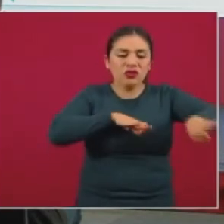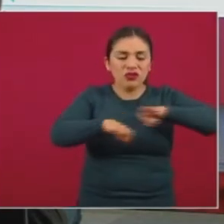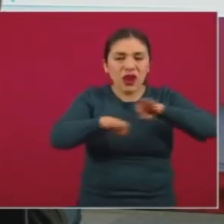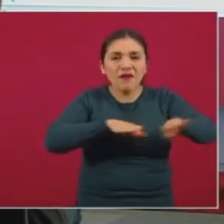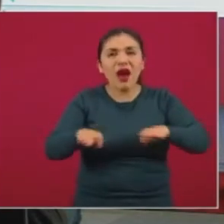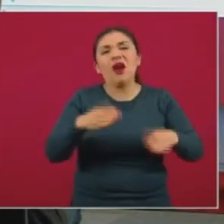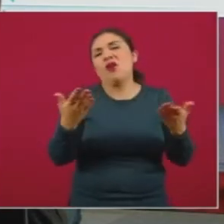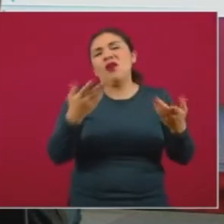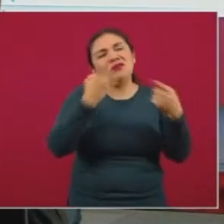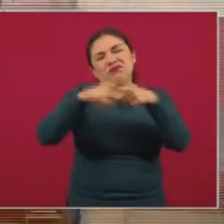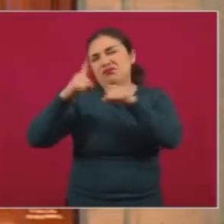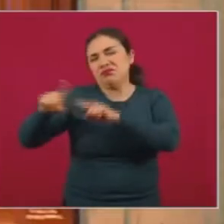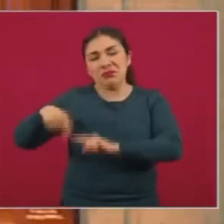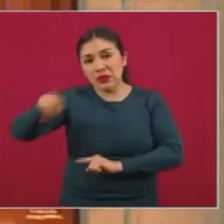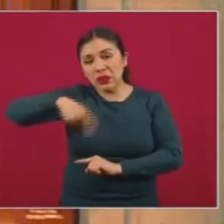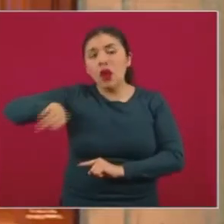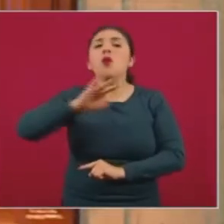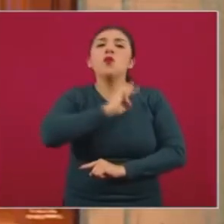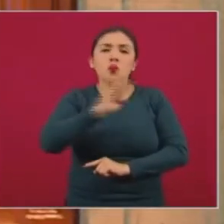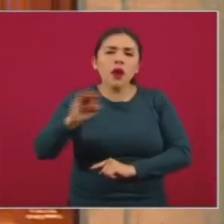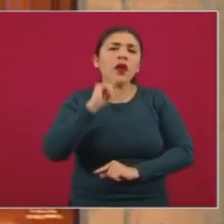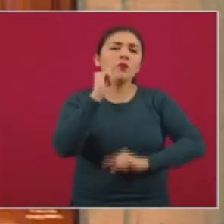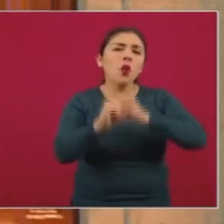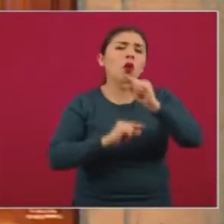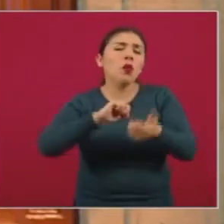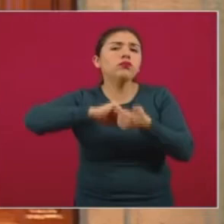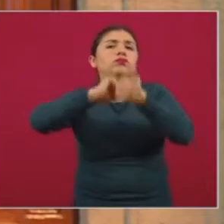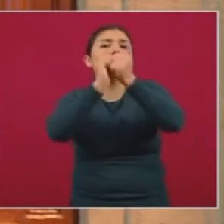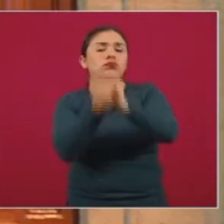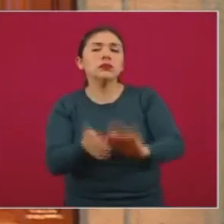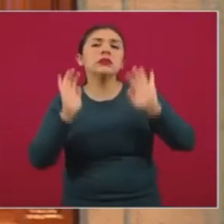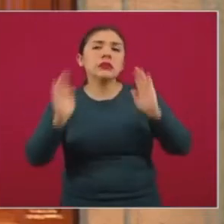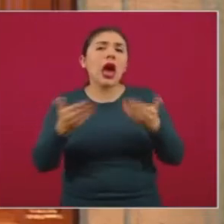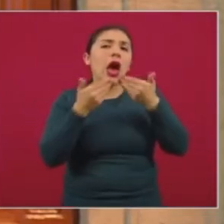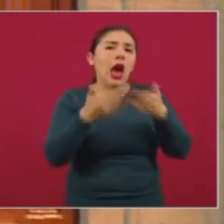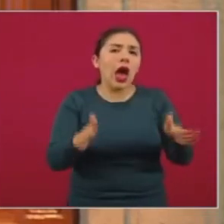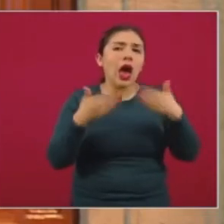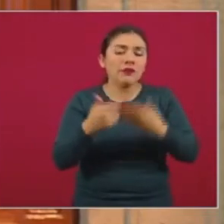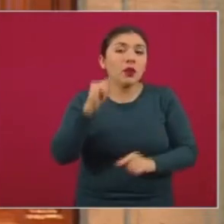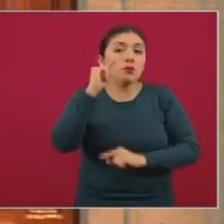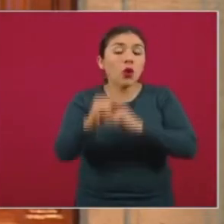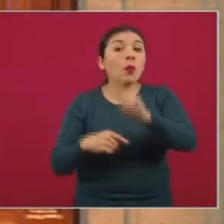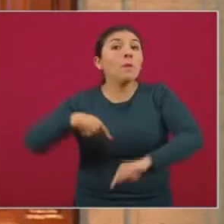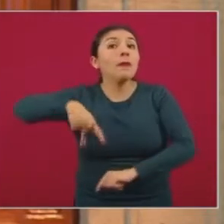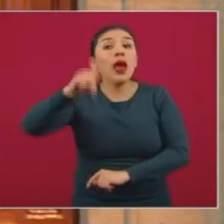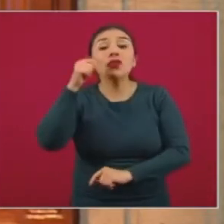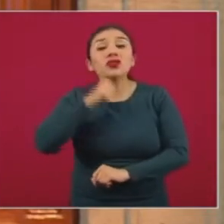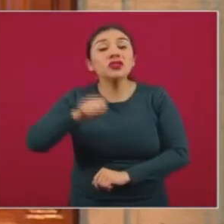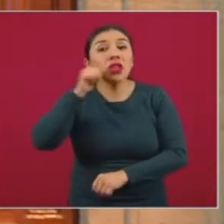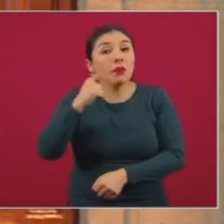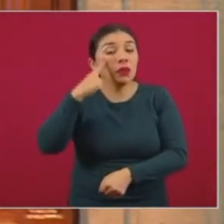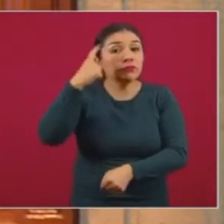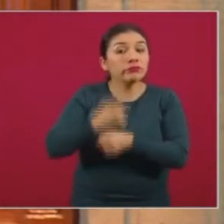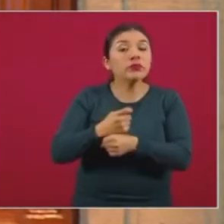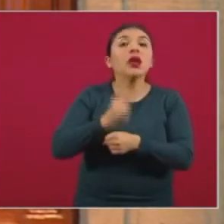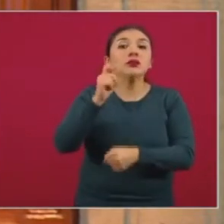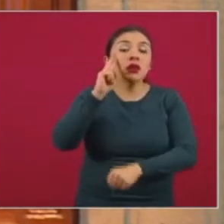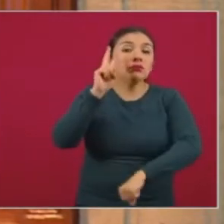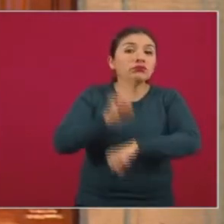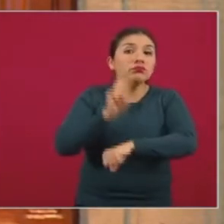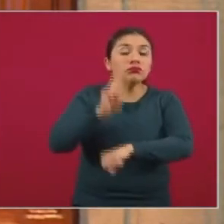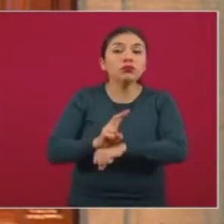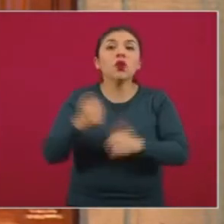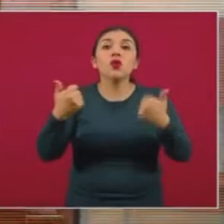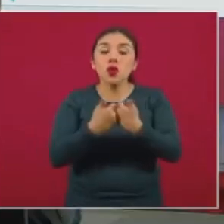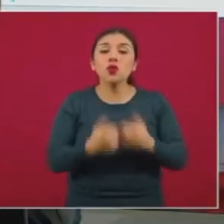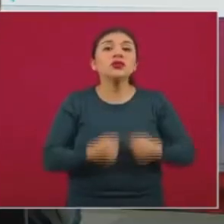y de índole similar pueden en un momento determinado empezar a incrementarse, pero siempre con las medidas de prevención y